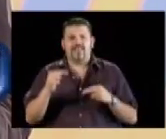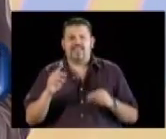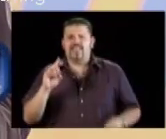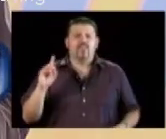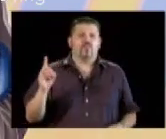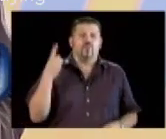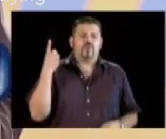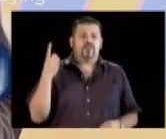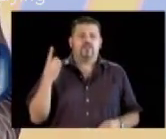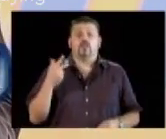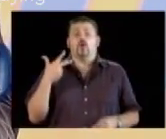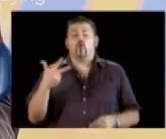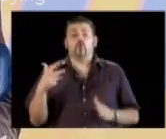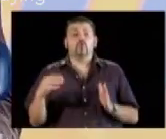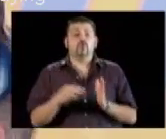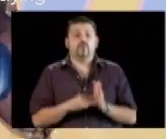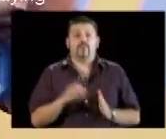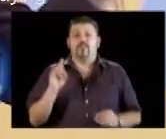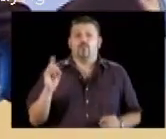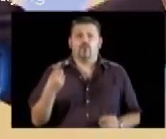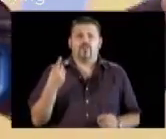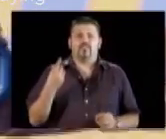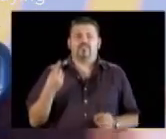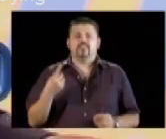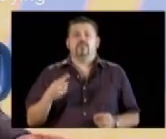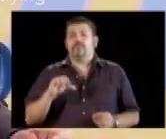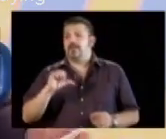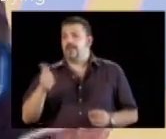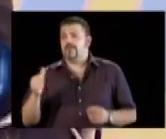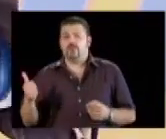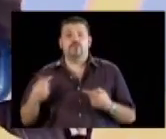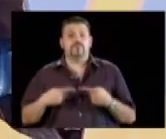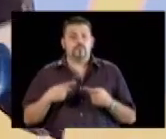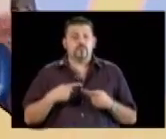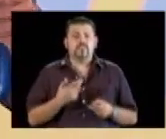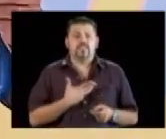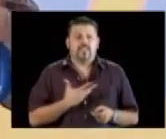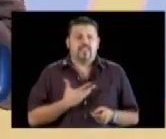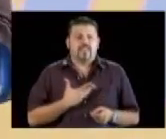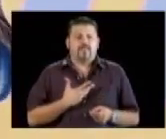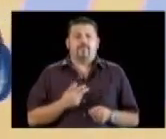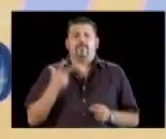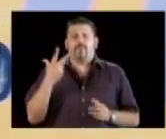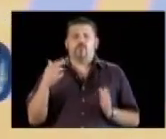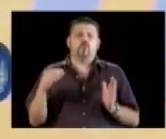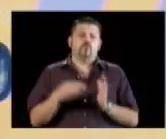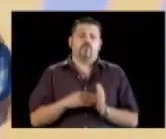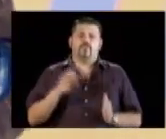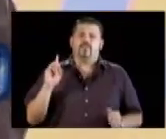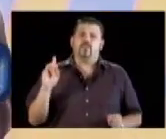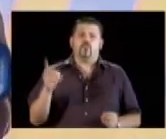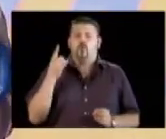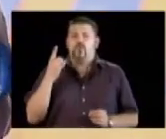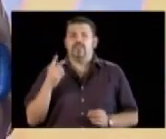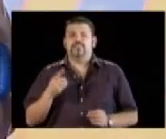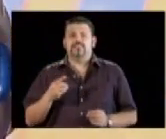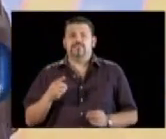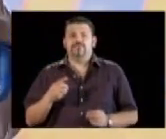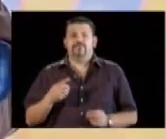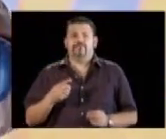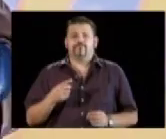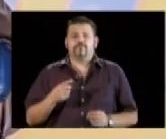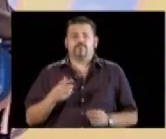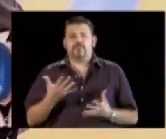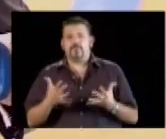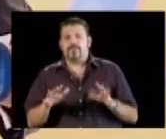dólares son 8 mil dólares para que me entiendan los países en su moneda. En México 8 mil dólares, que son equivalentes en este momento a